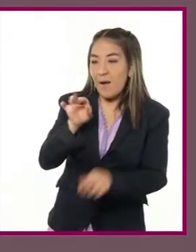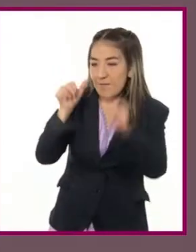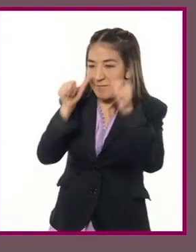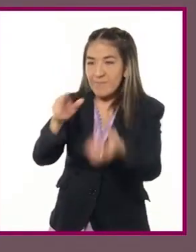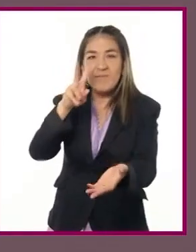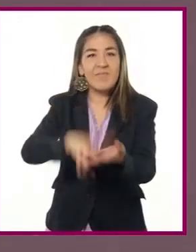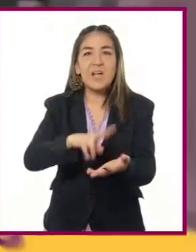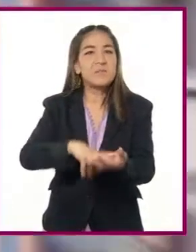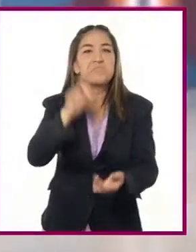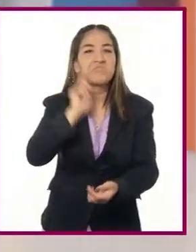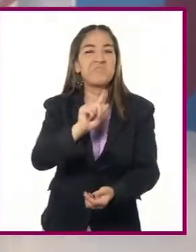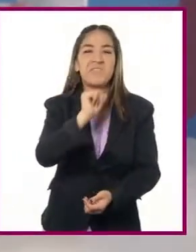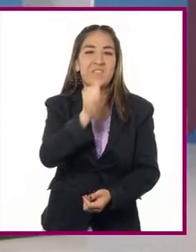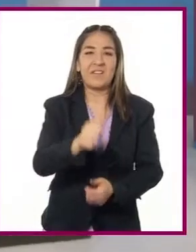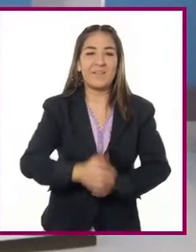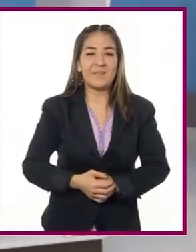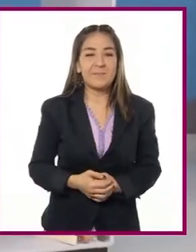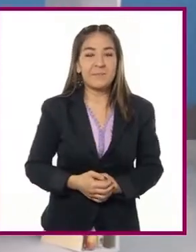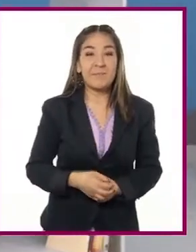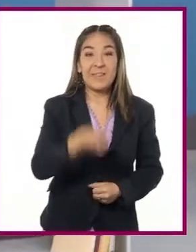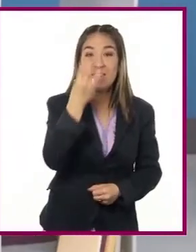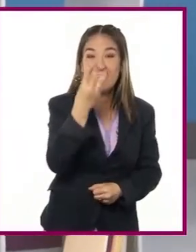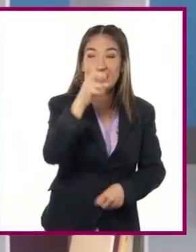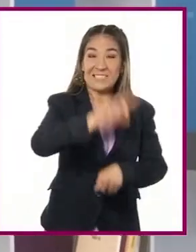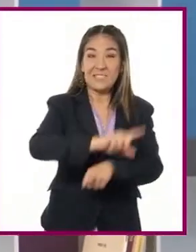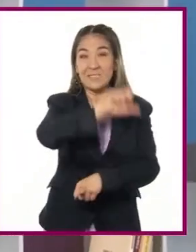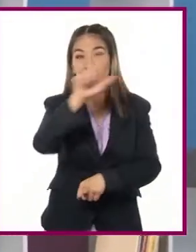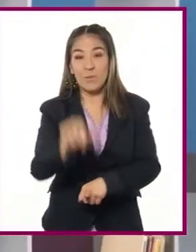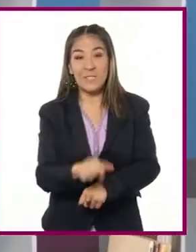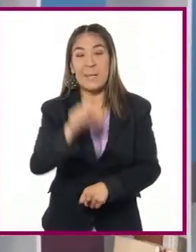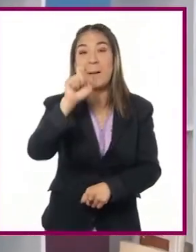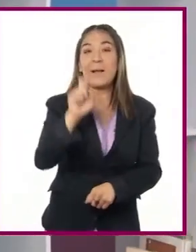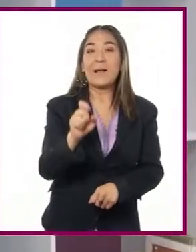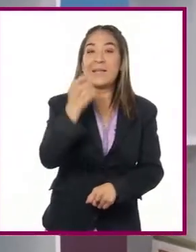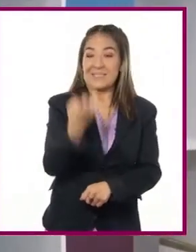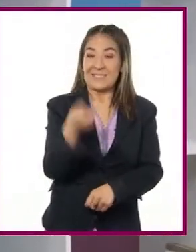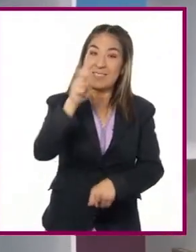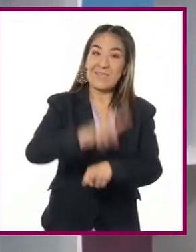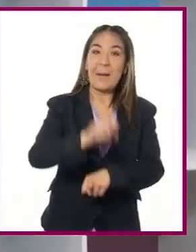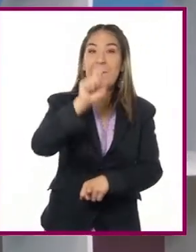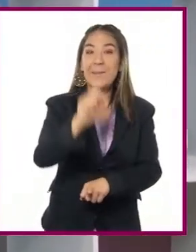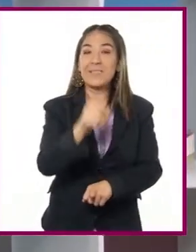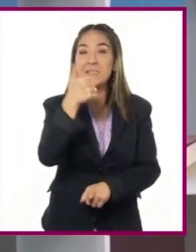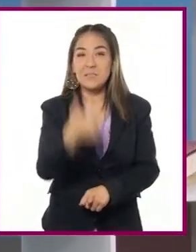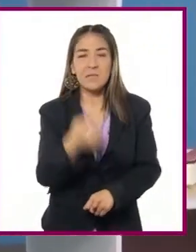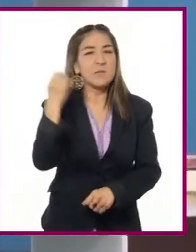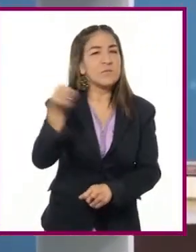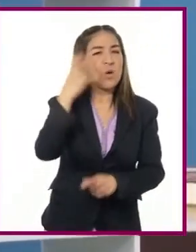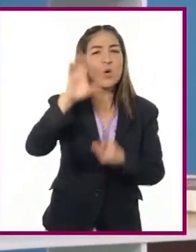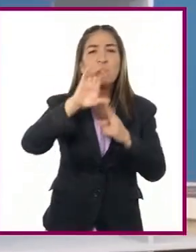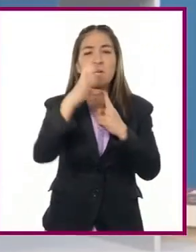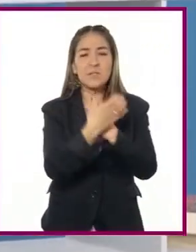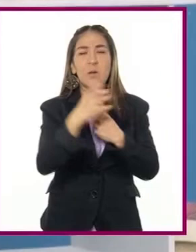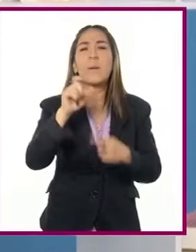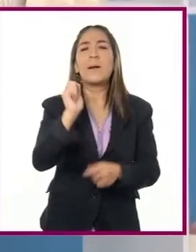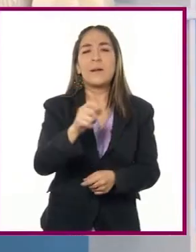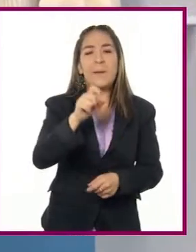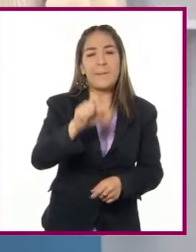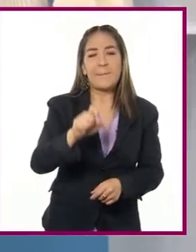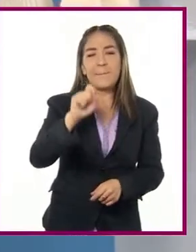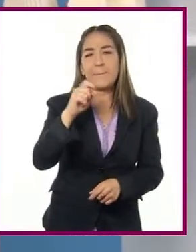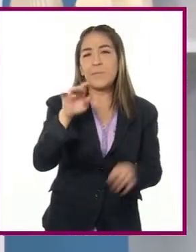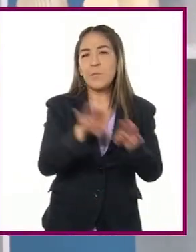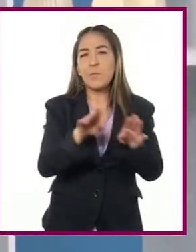en la redacción. 3 días después, el día 26, en la sesión del Congreso Constituyente, Félix